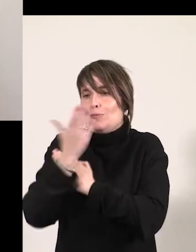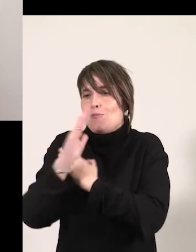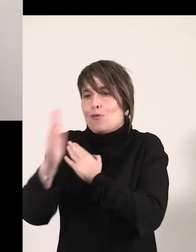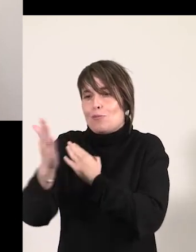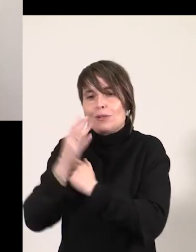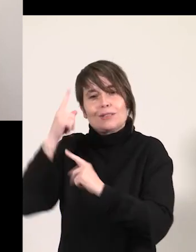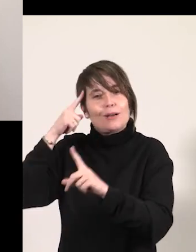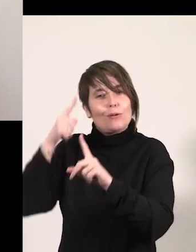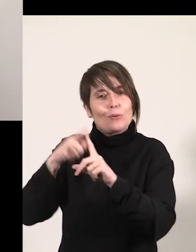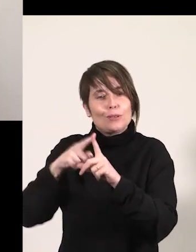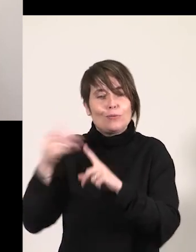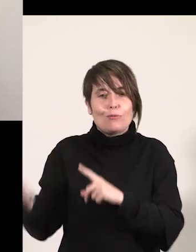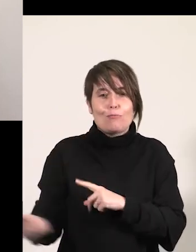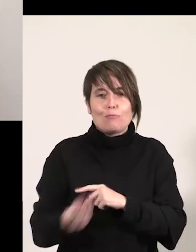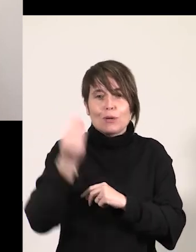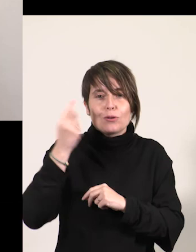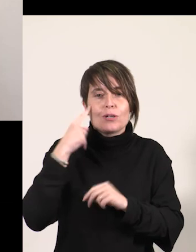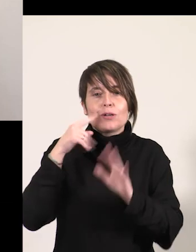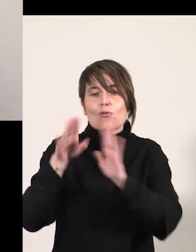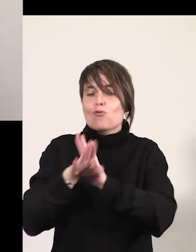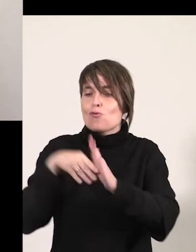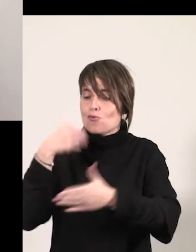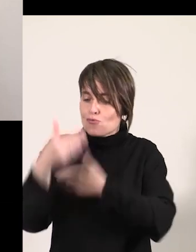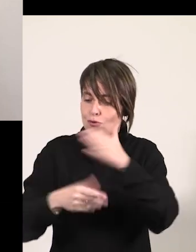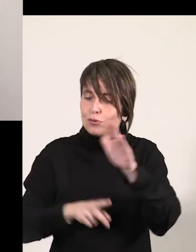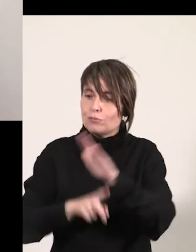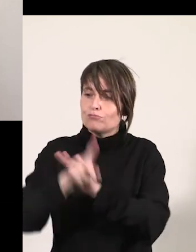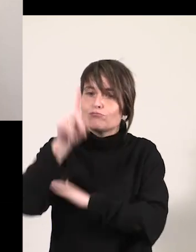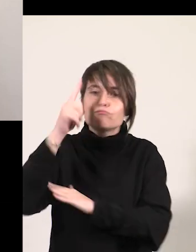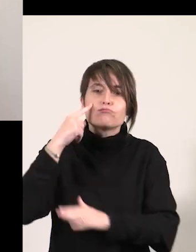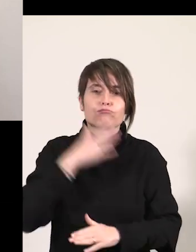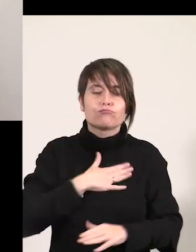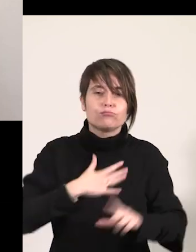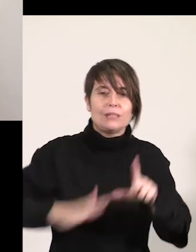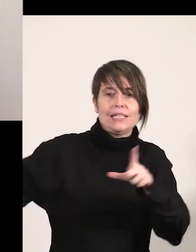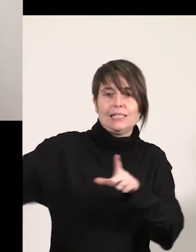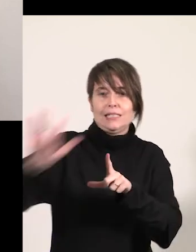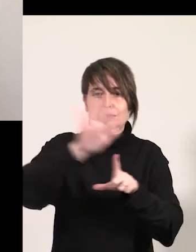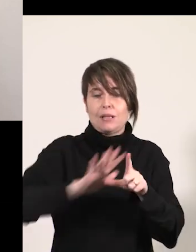recibir vuestras aportaciones y vuestras propuestas para mejorar y seguir